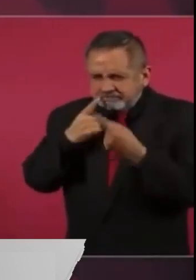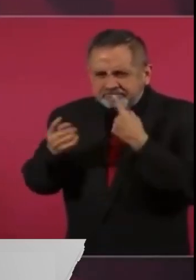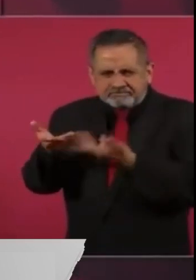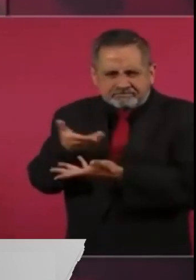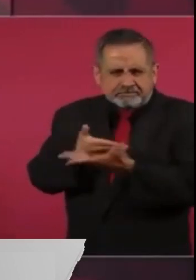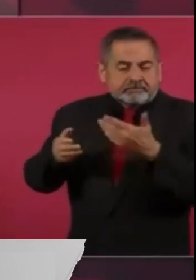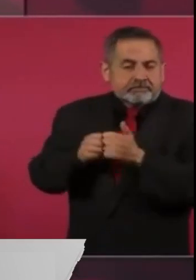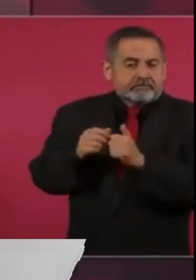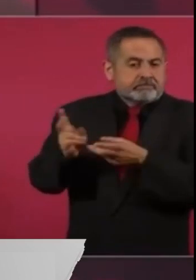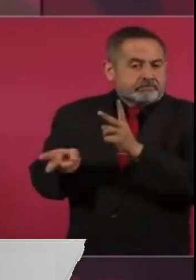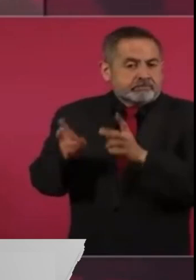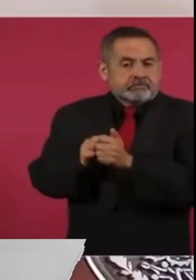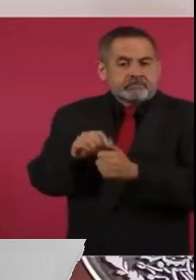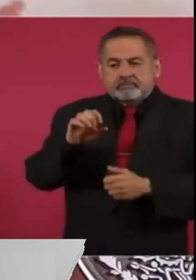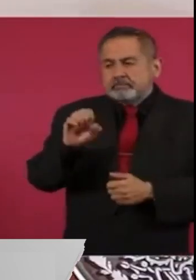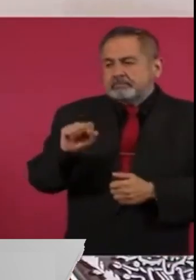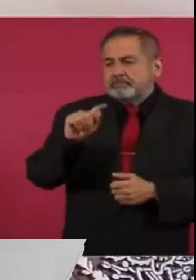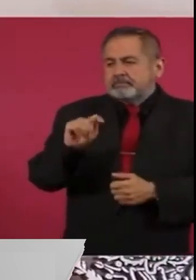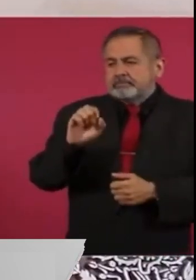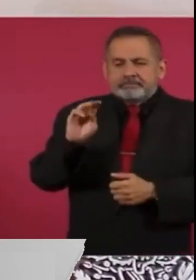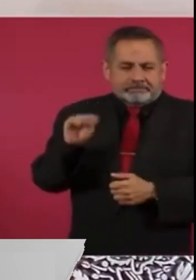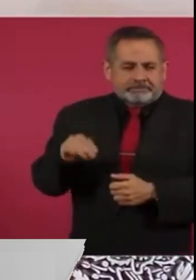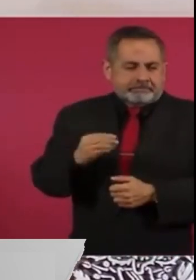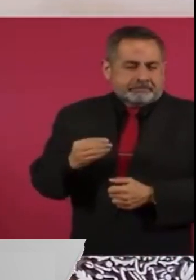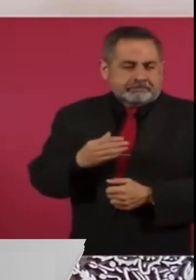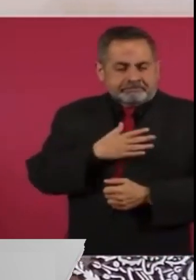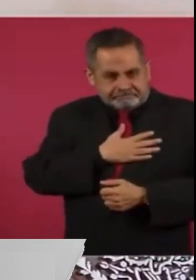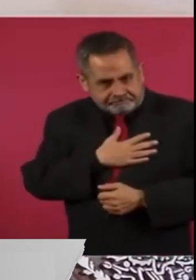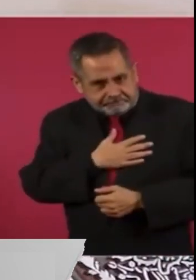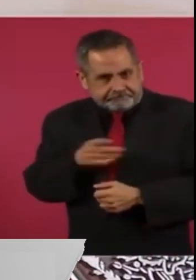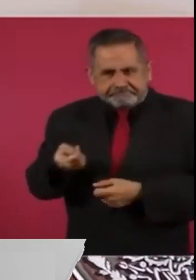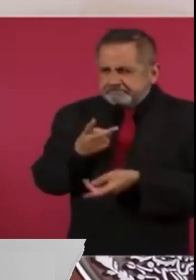Esteban Moctezuma. Entonces me mandó opiniones